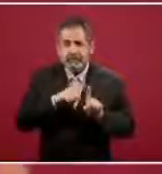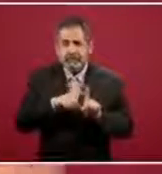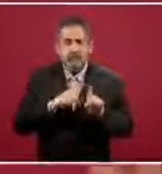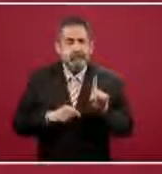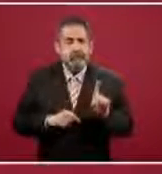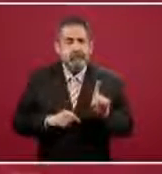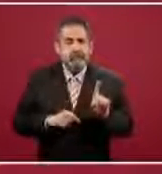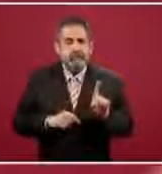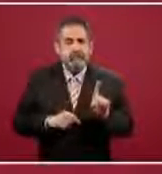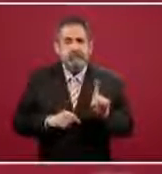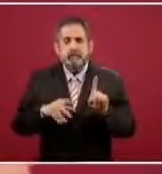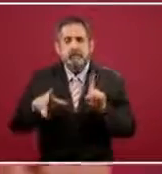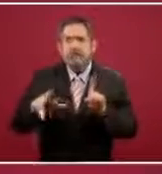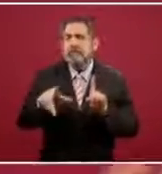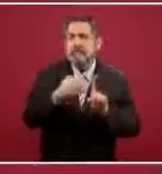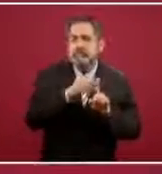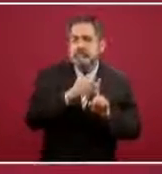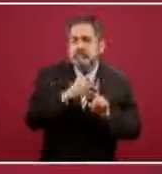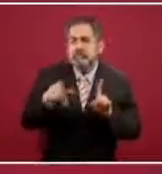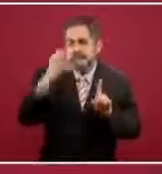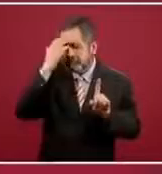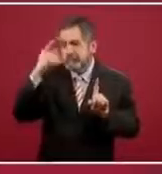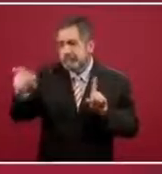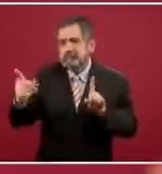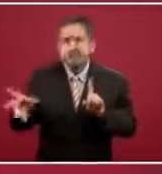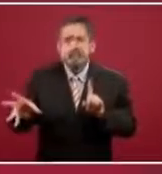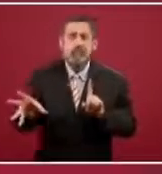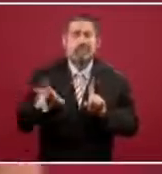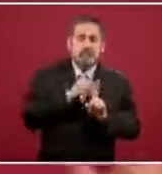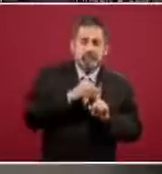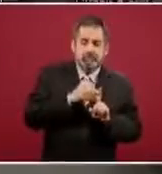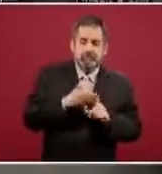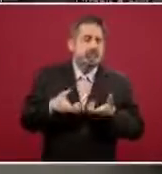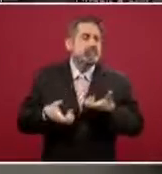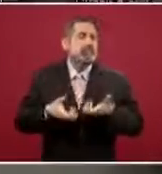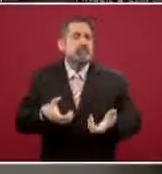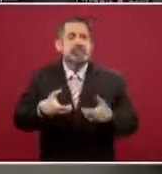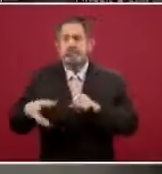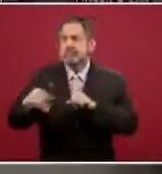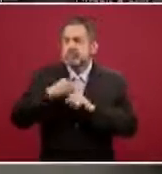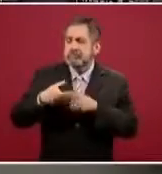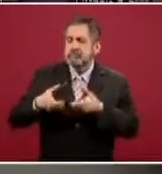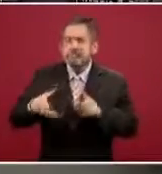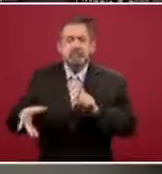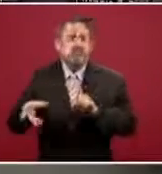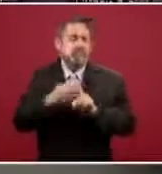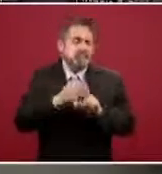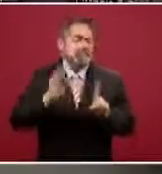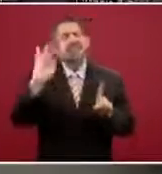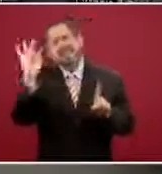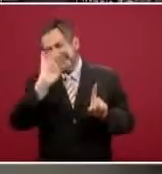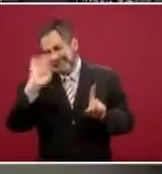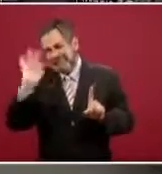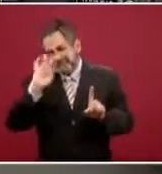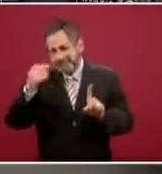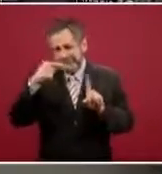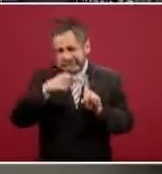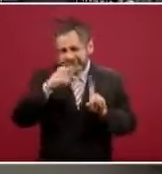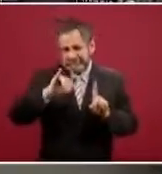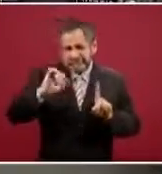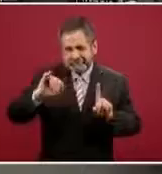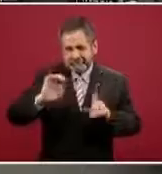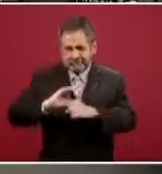se contagió por alguien que no conoce en la vía pública en el transporte y vamos a suponer que si tuviera